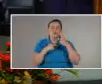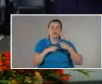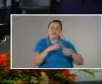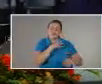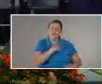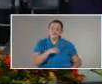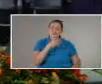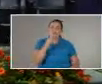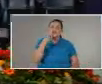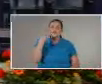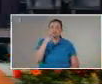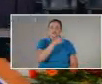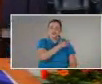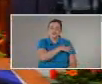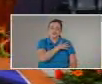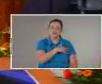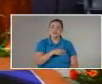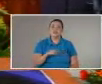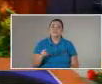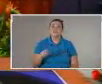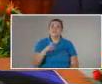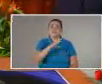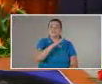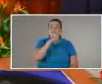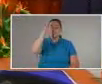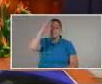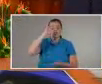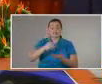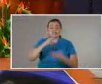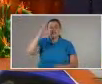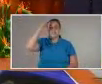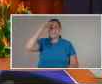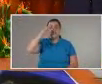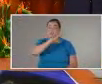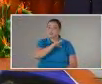Solo sé que el que cree en Cristo, aunque esté muerto, vivirá.